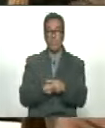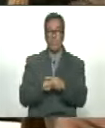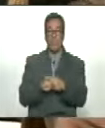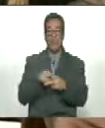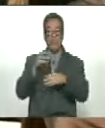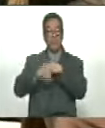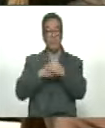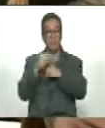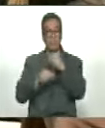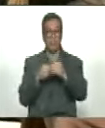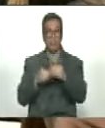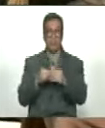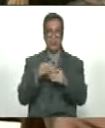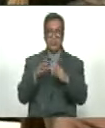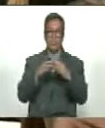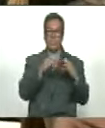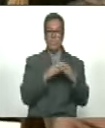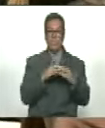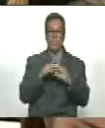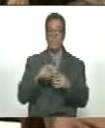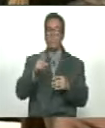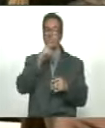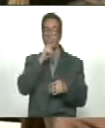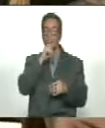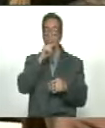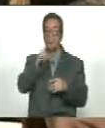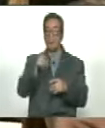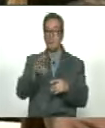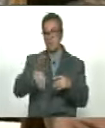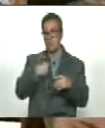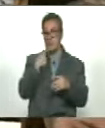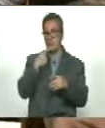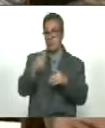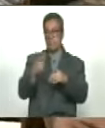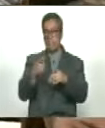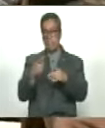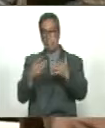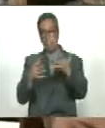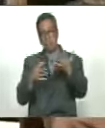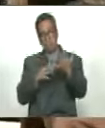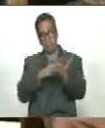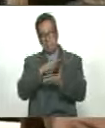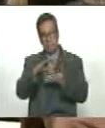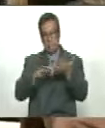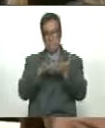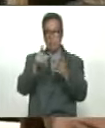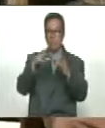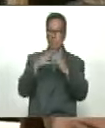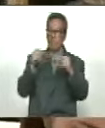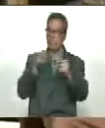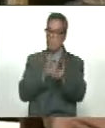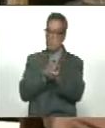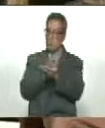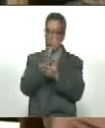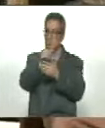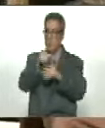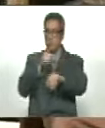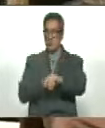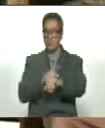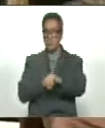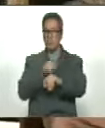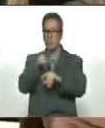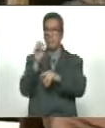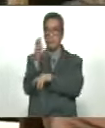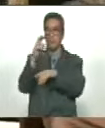han generado condiciones de dificultad, uno lo pueden llamar crisis, pero todo está inducido por una situación.